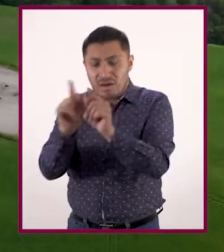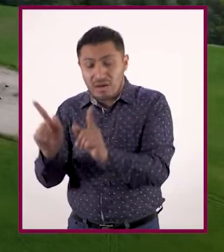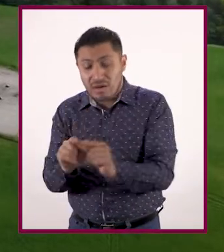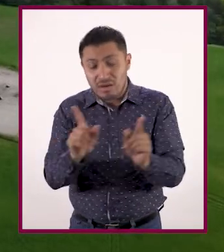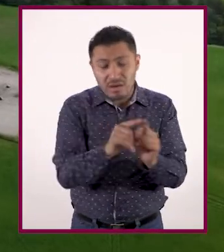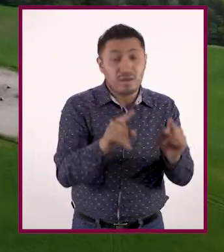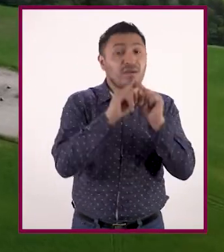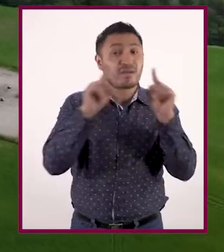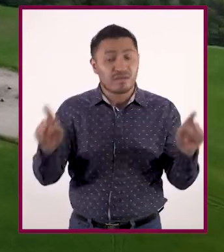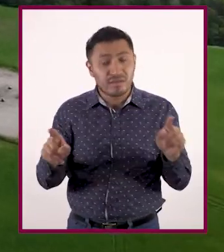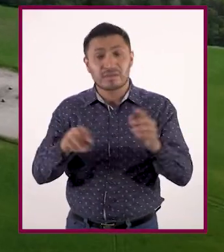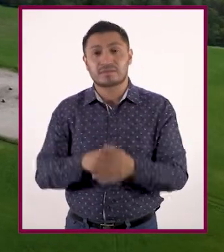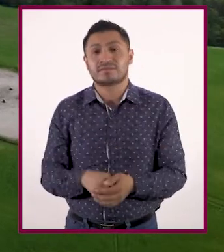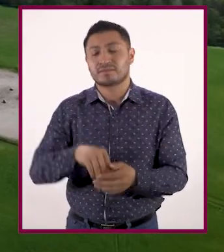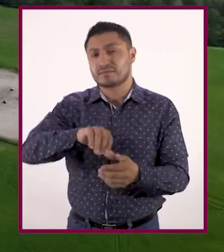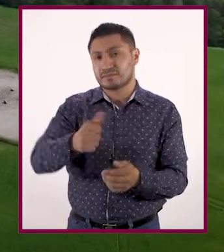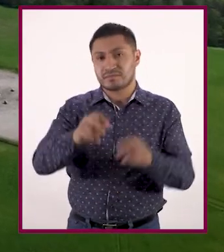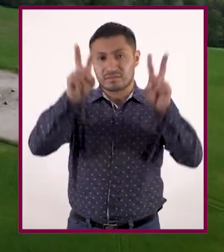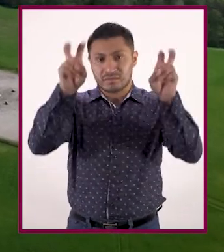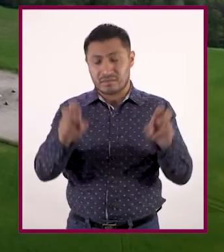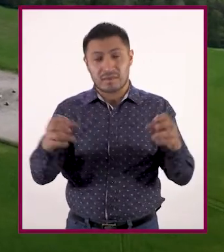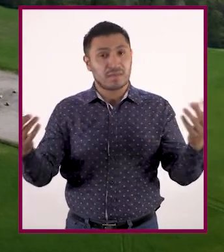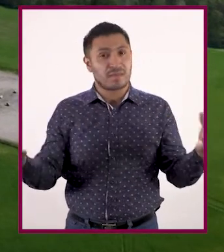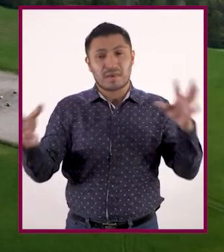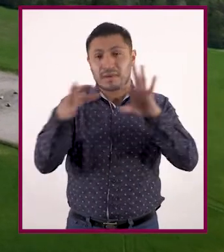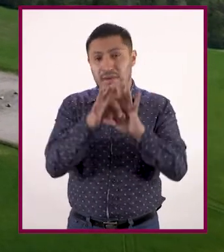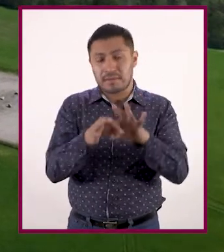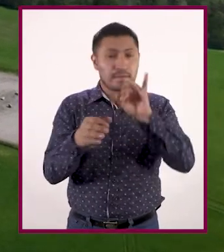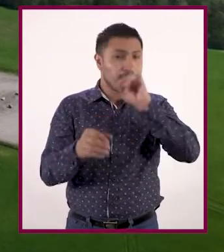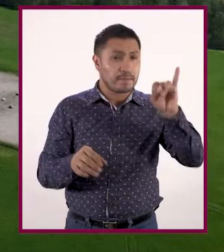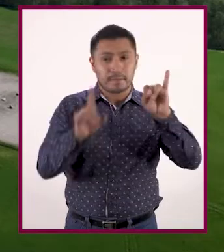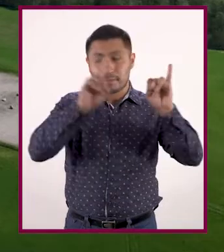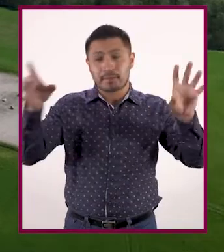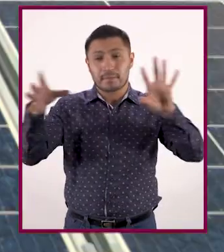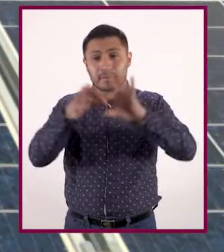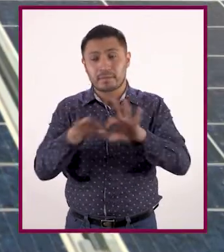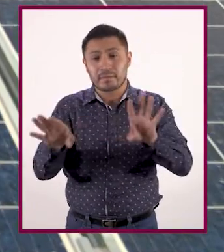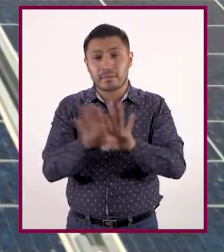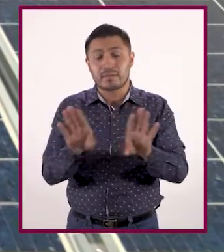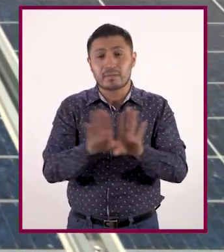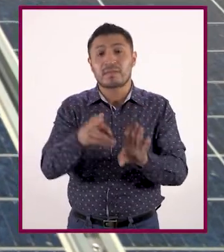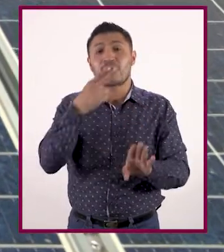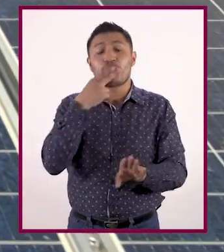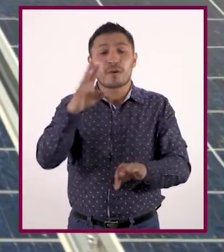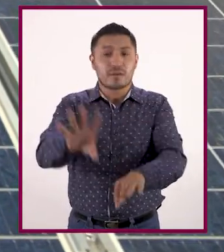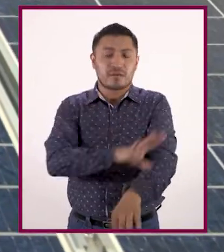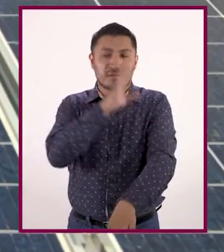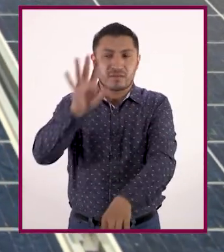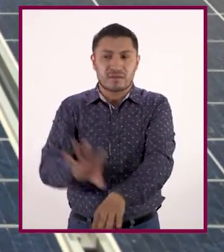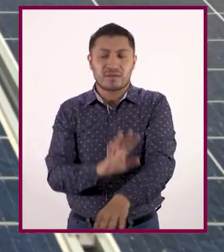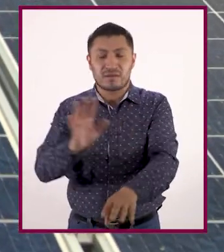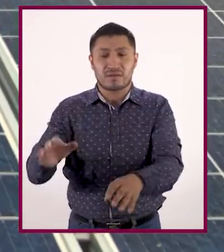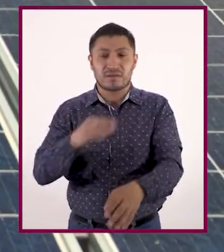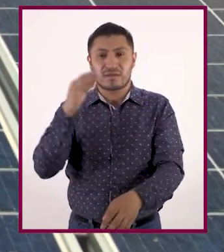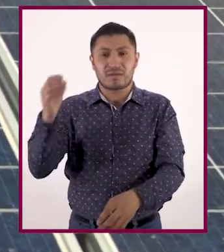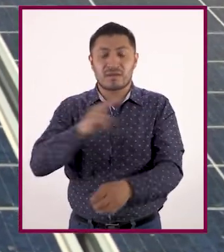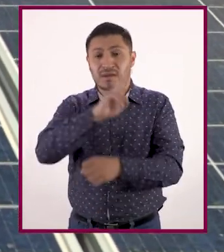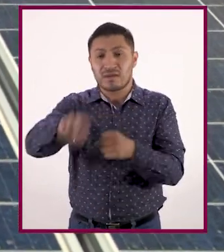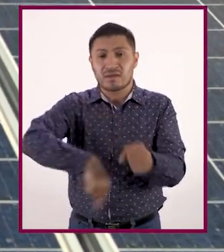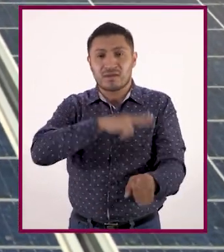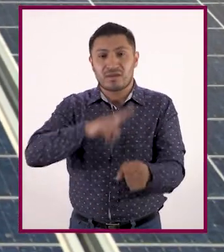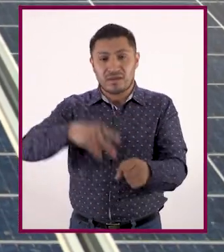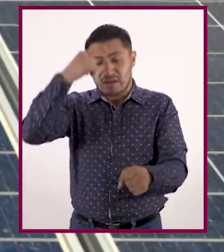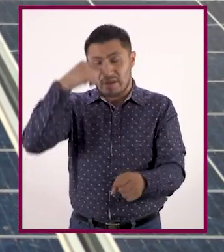abordarlos otro tema compartido por izquierdas y derechas es el del uso de energías renovables para reemplazar a las energías